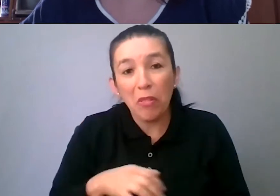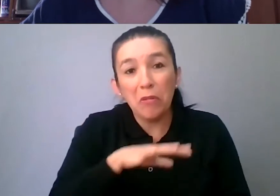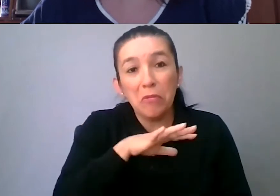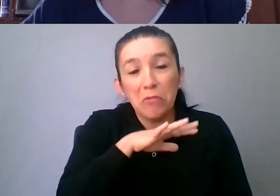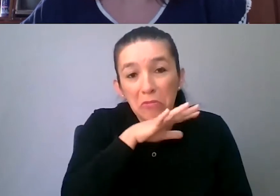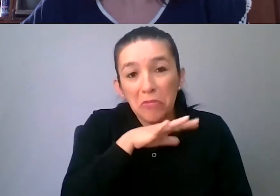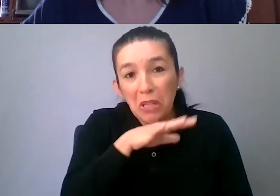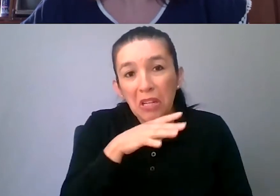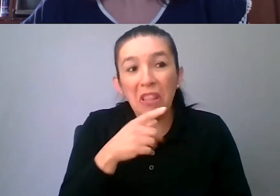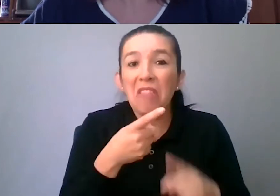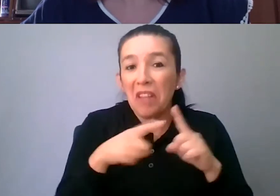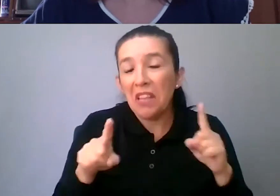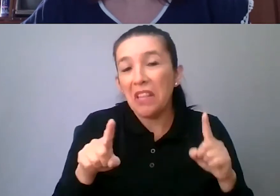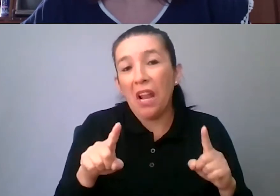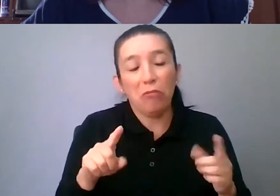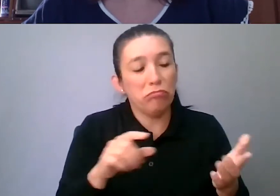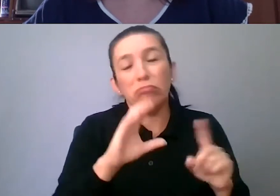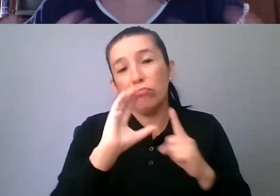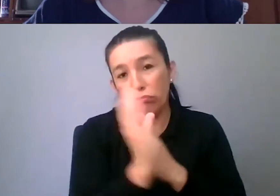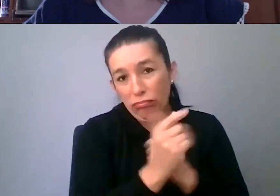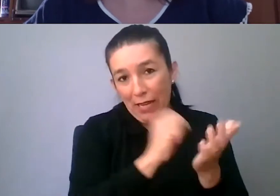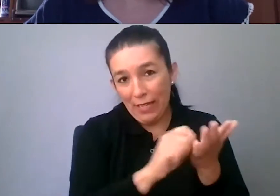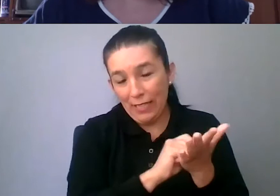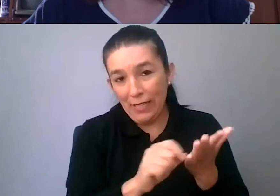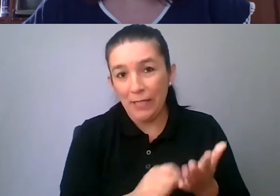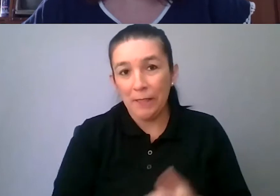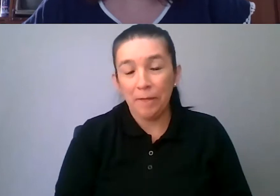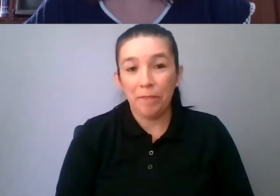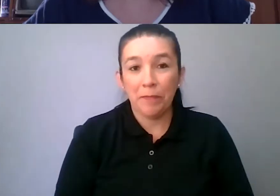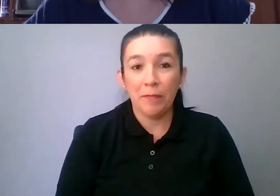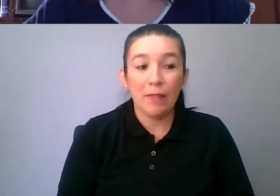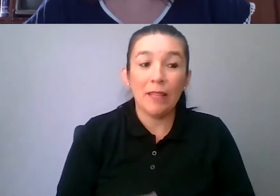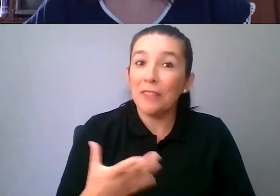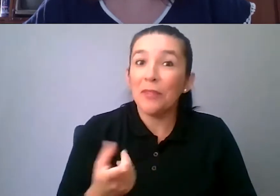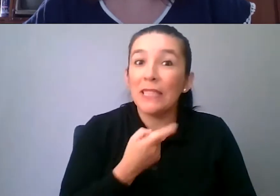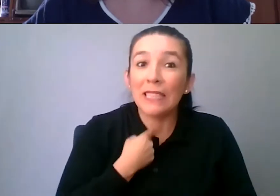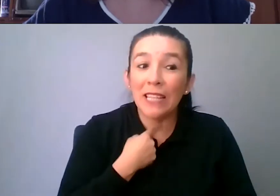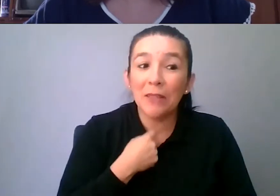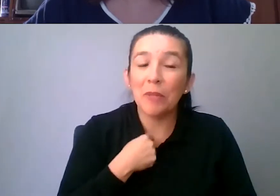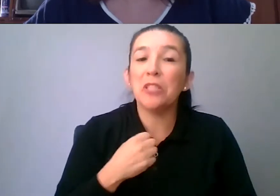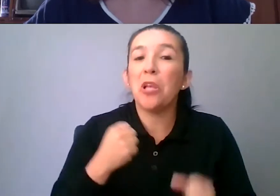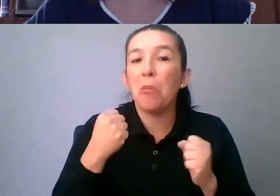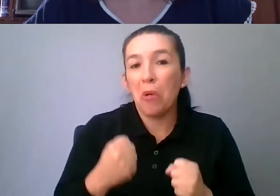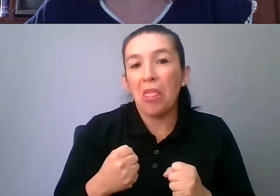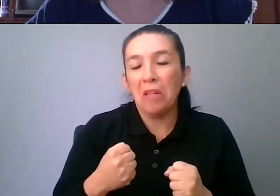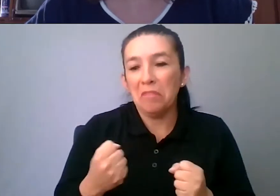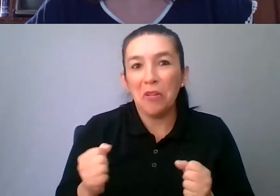cultura escrita. Y como también mencionaba, lo interesante es que de repente se puede acompañar de